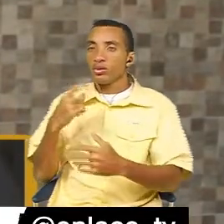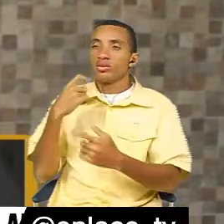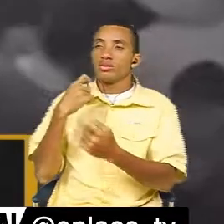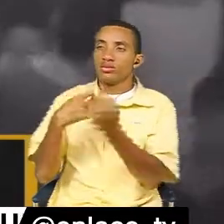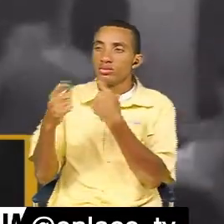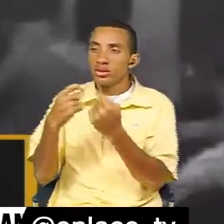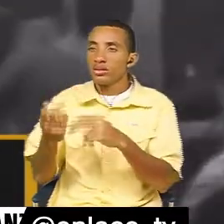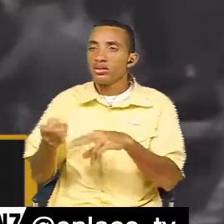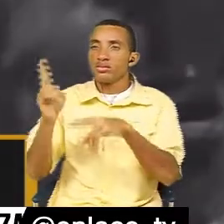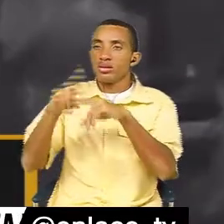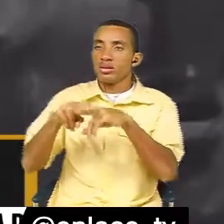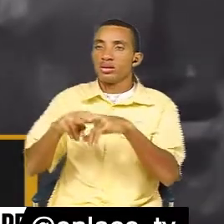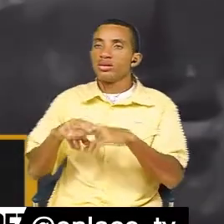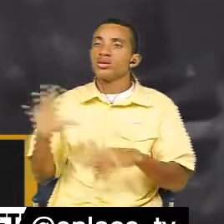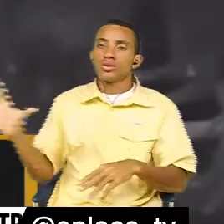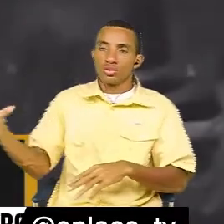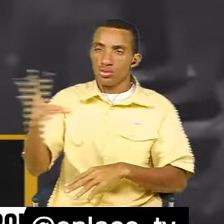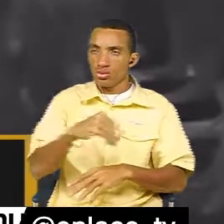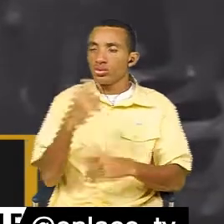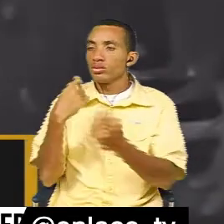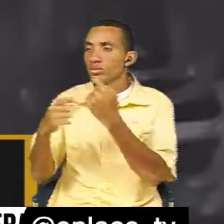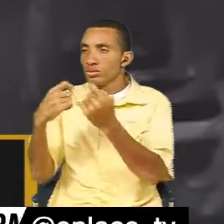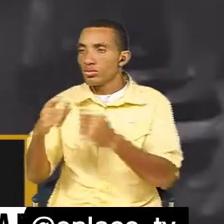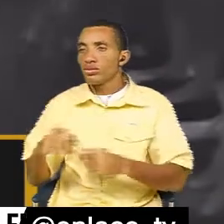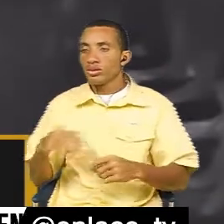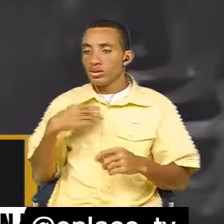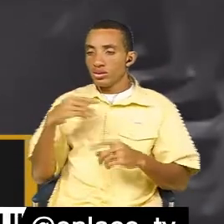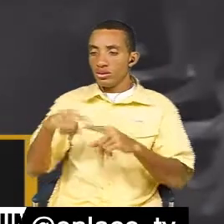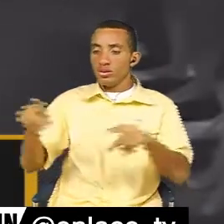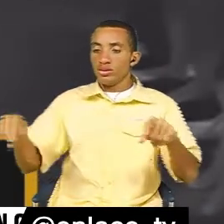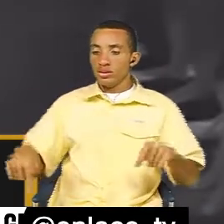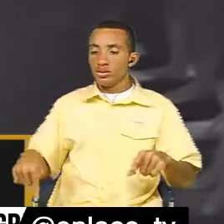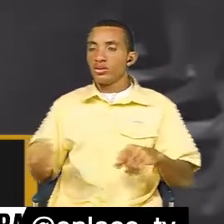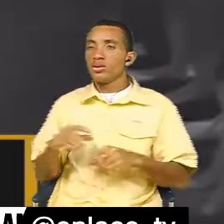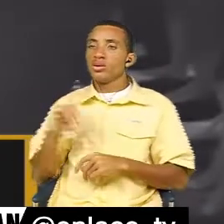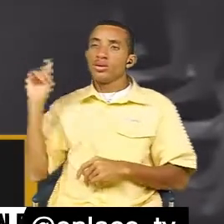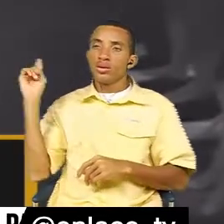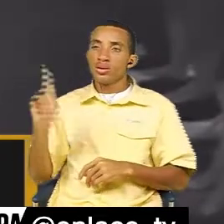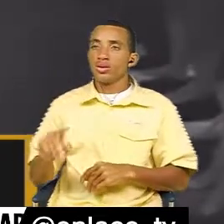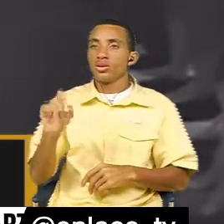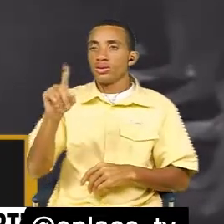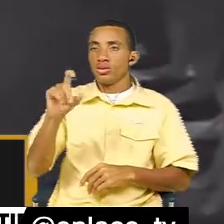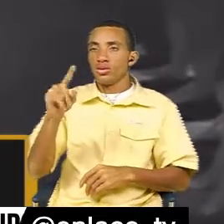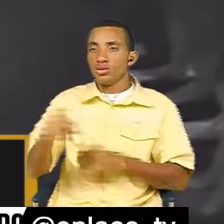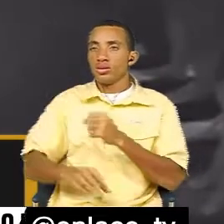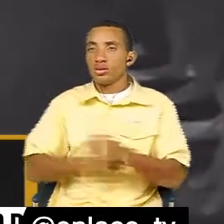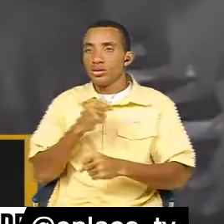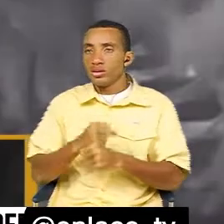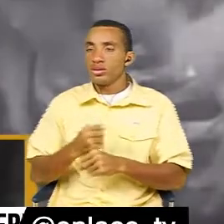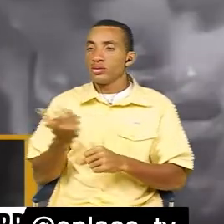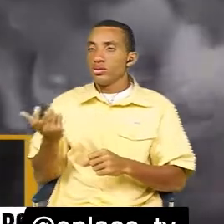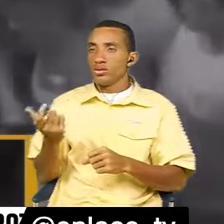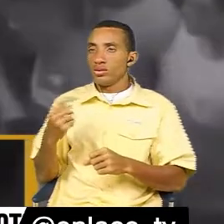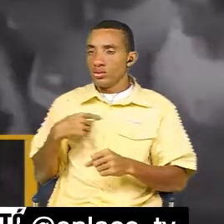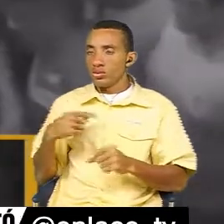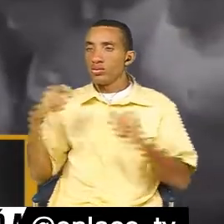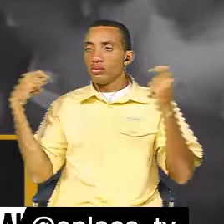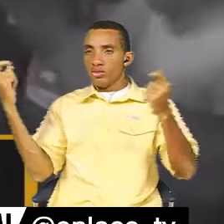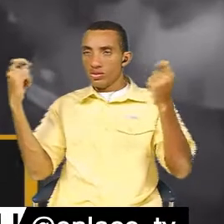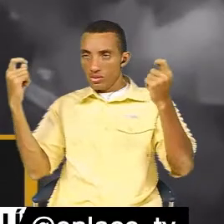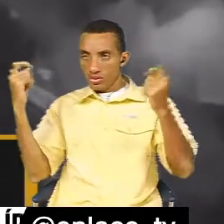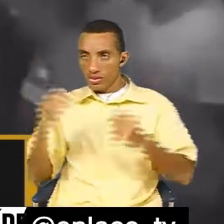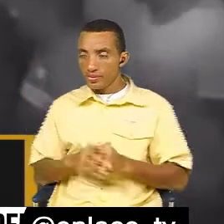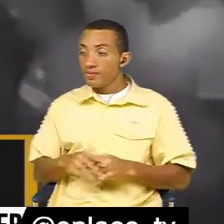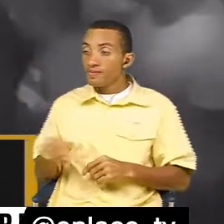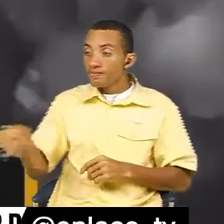que, o sea, uno, todos vendemos, pero como yo estoy en la entrada, tengo 11 años, tengo publicidad, tengo mi clientela, entonces ¿qué hacen? La cogen contra mí, contra mis trabajadores,